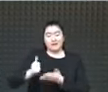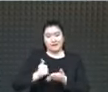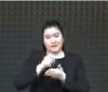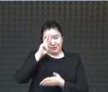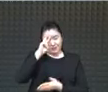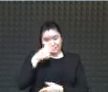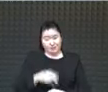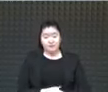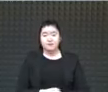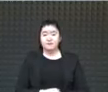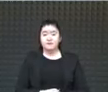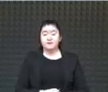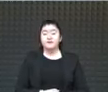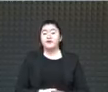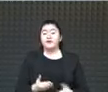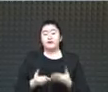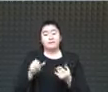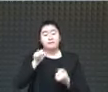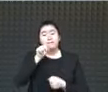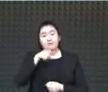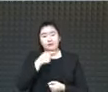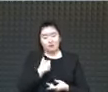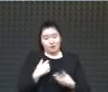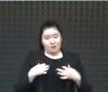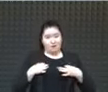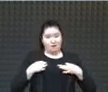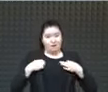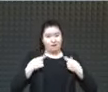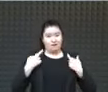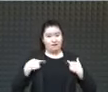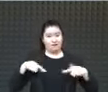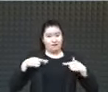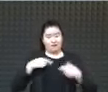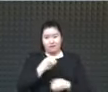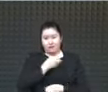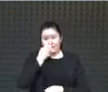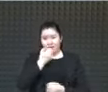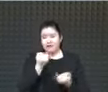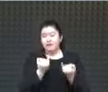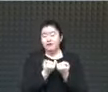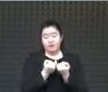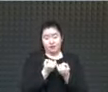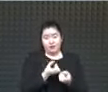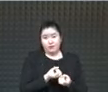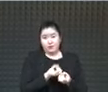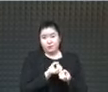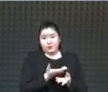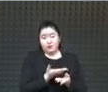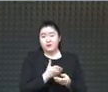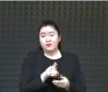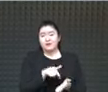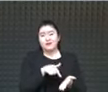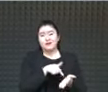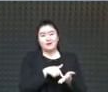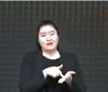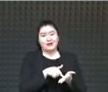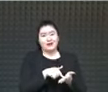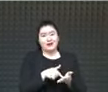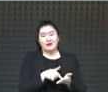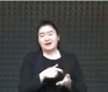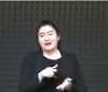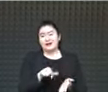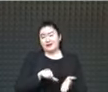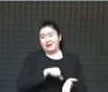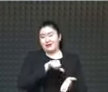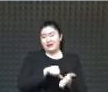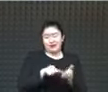el caso de útiles y uniformes, también se le da a los centros comunitarios que tienen niños y niñas en edad de